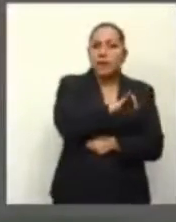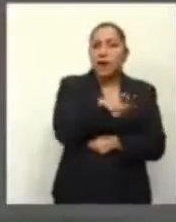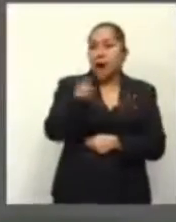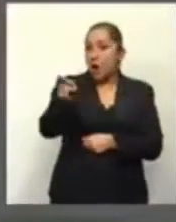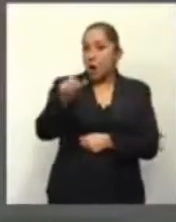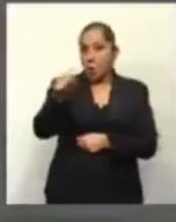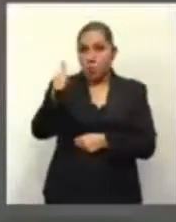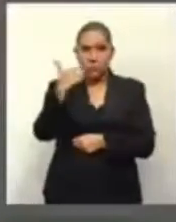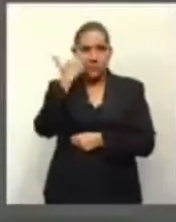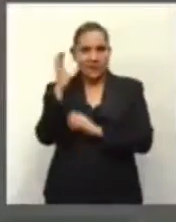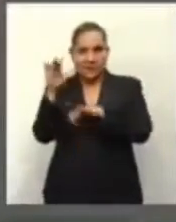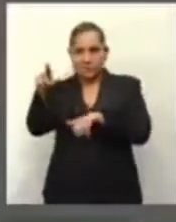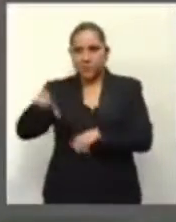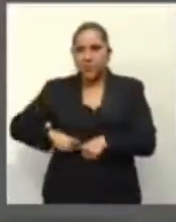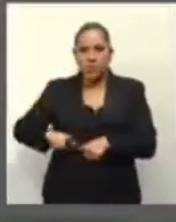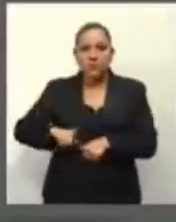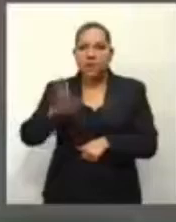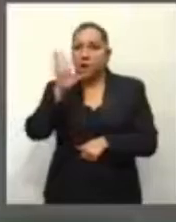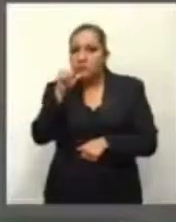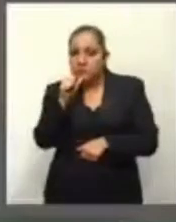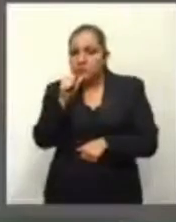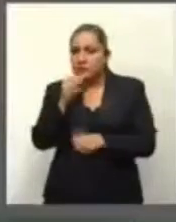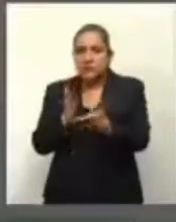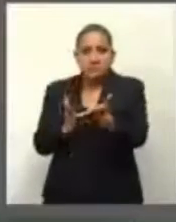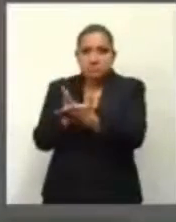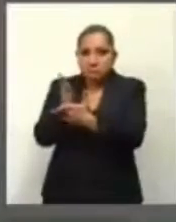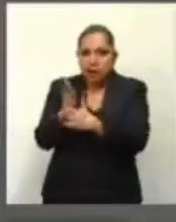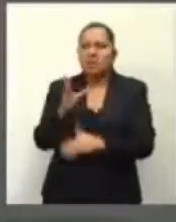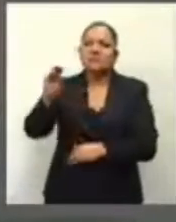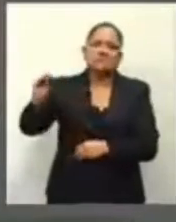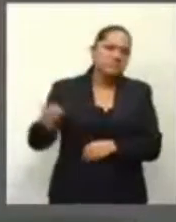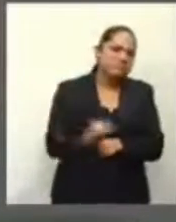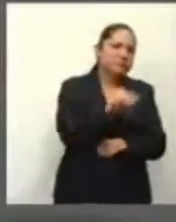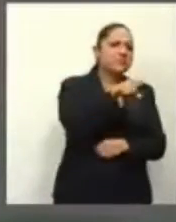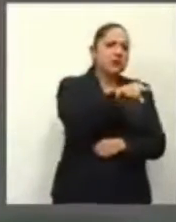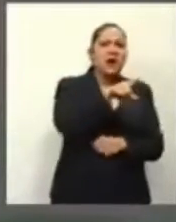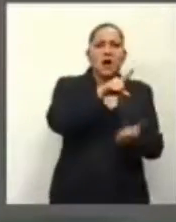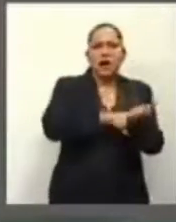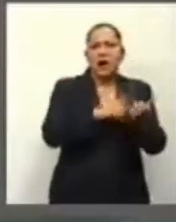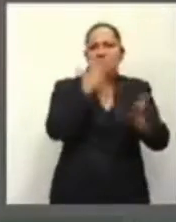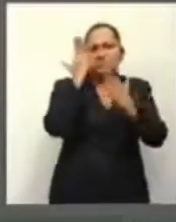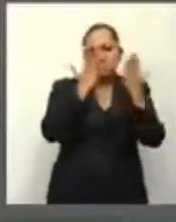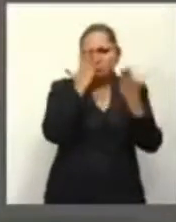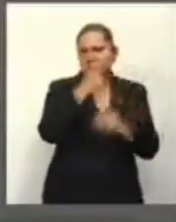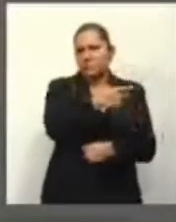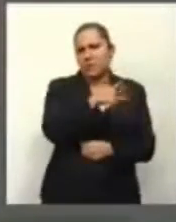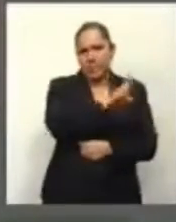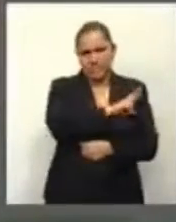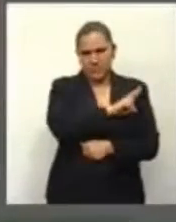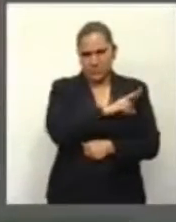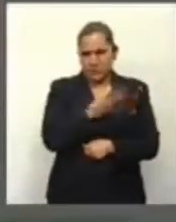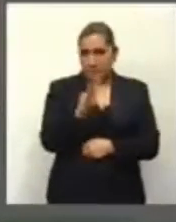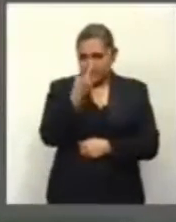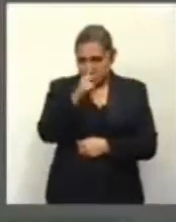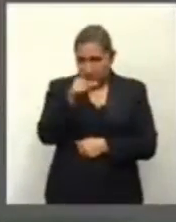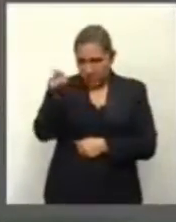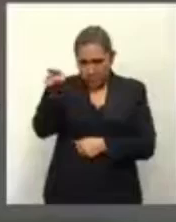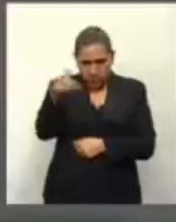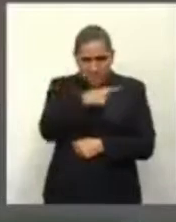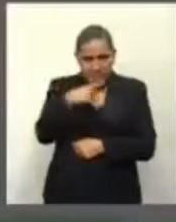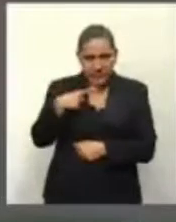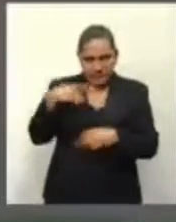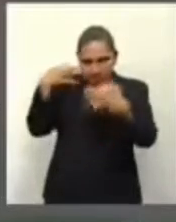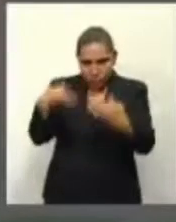universidades públicas que les van a asegurar una carrera de calidad, que no las hay, y que